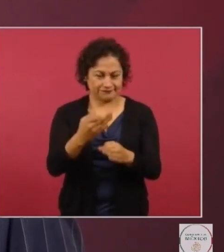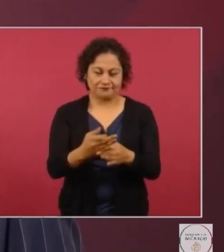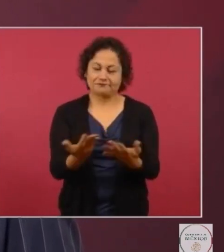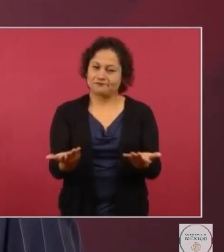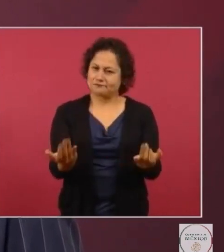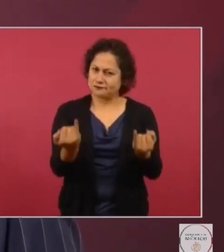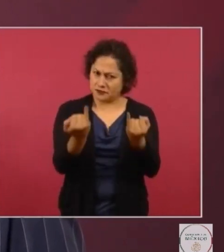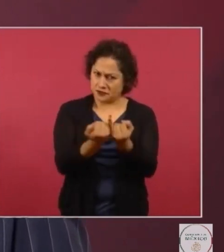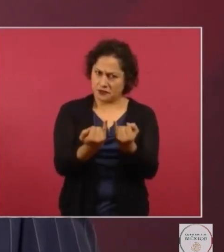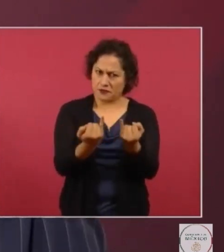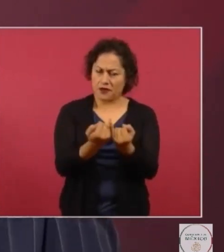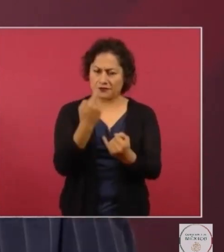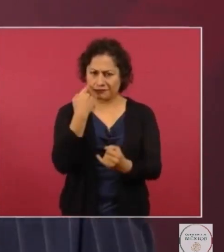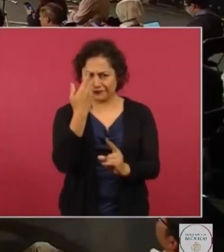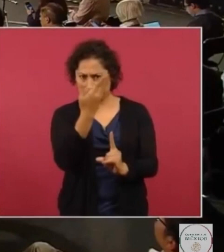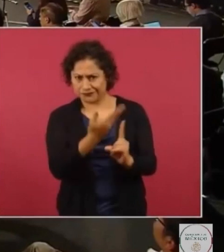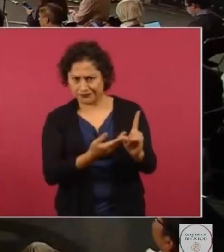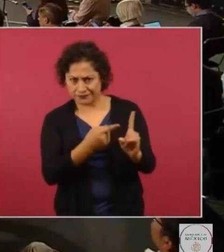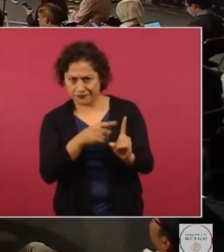Sereno, tranquilo,